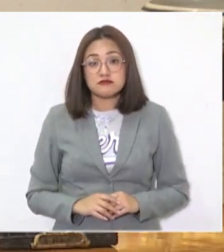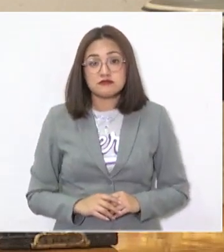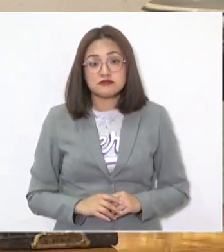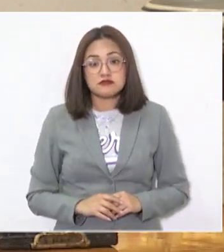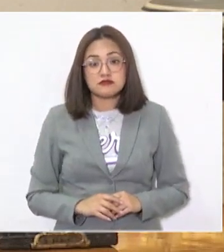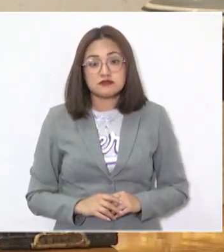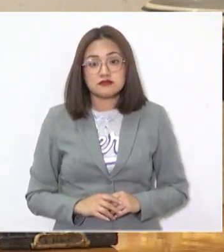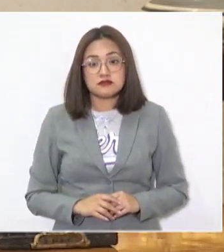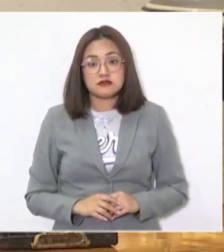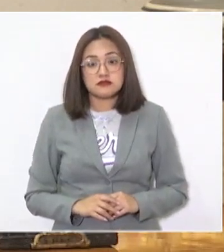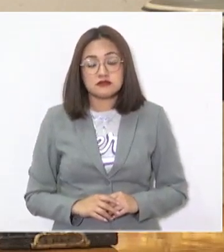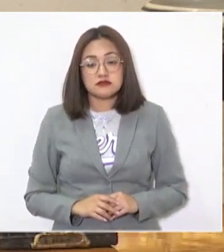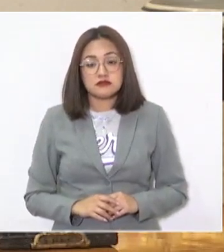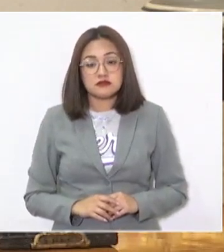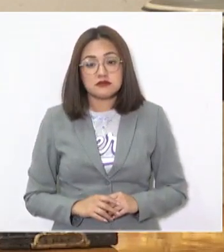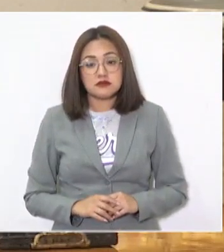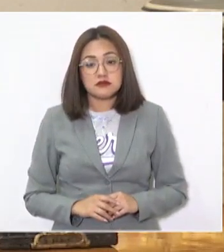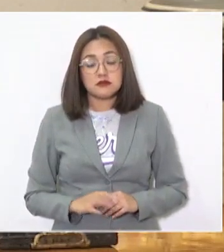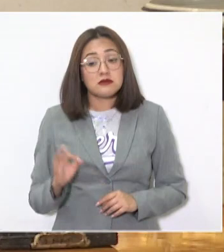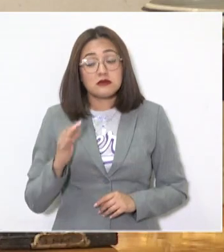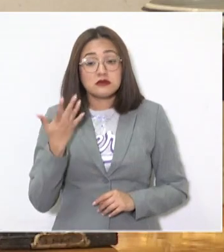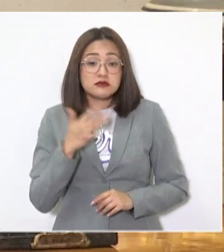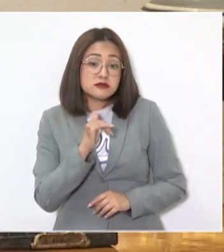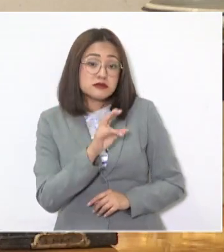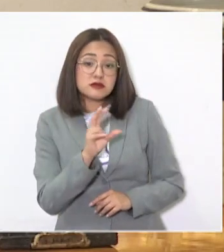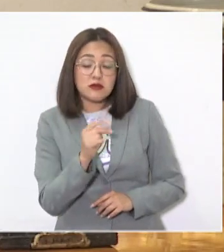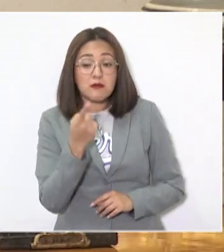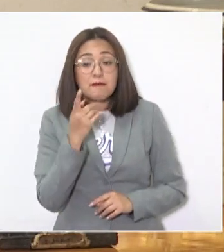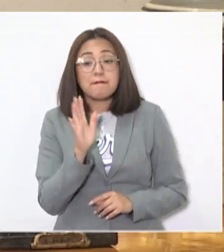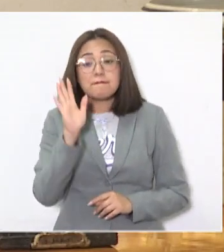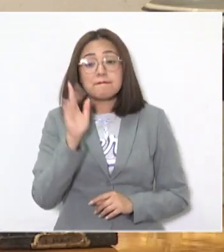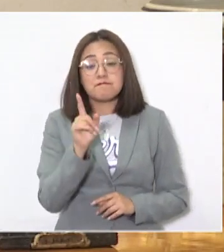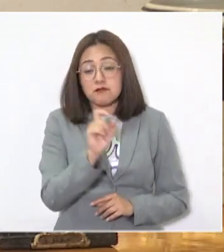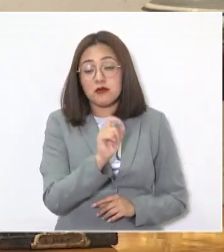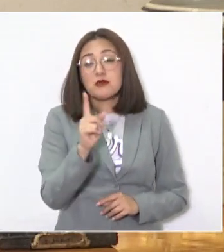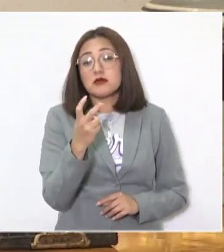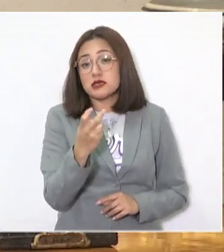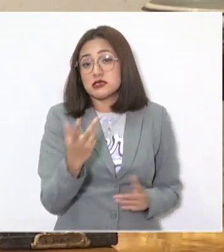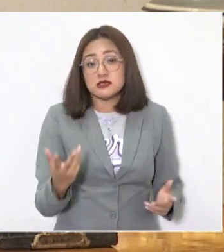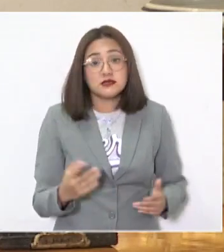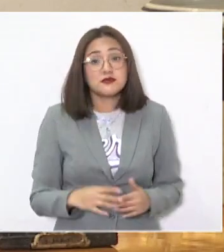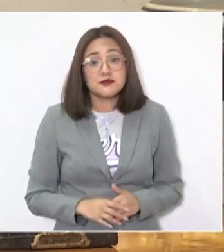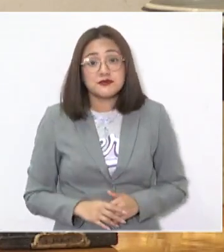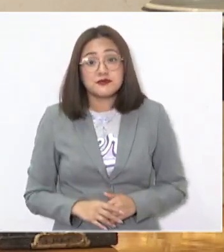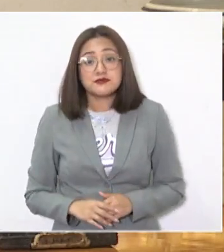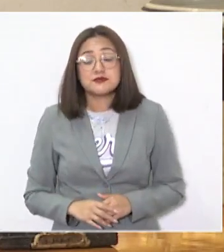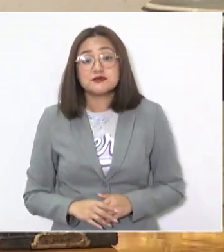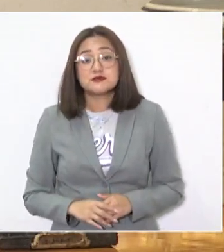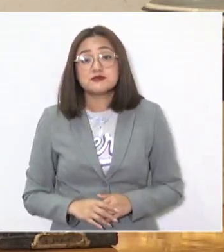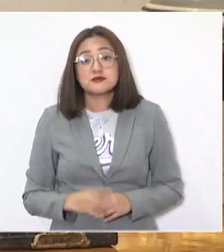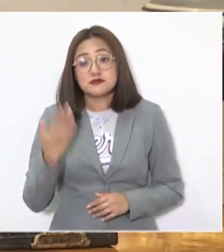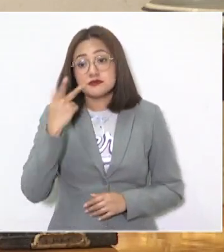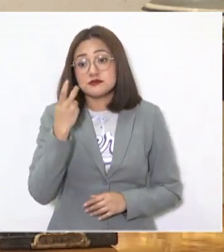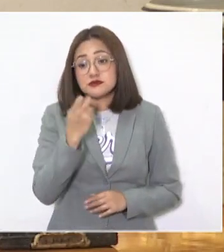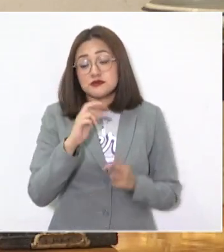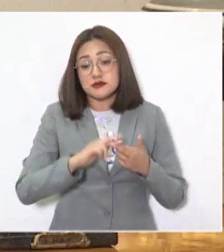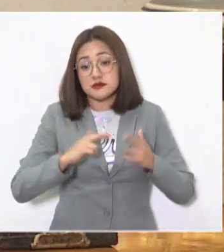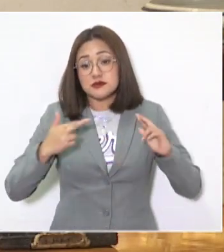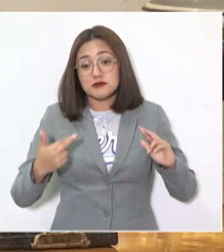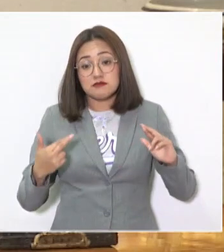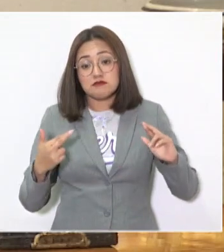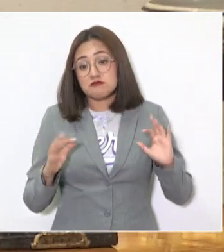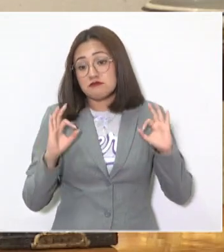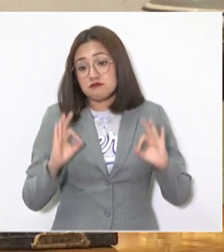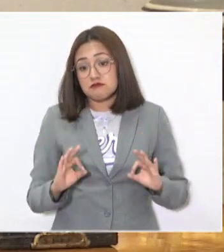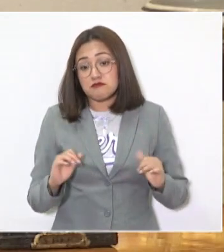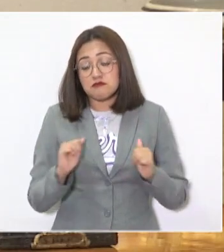pues don Cue parece que es un profesional de eso, ¿no? Le sabe a esas relaciones,